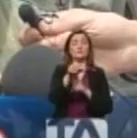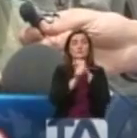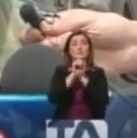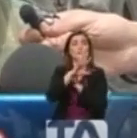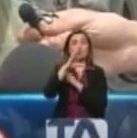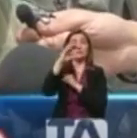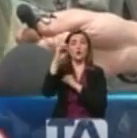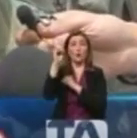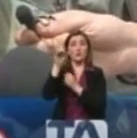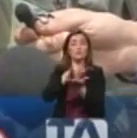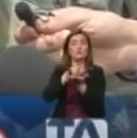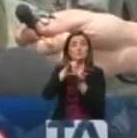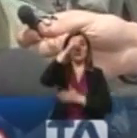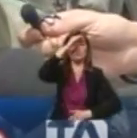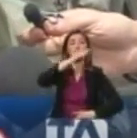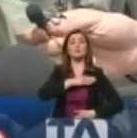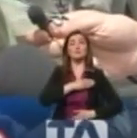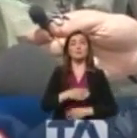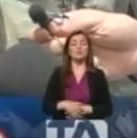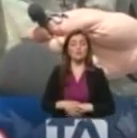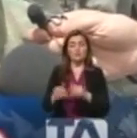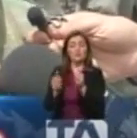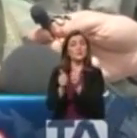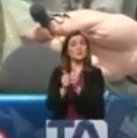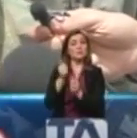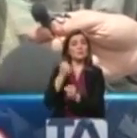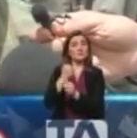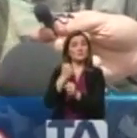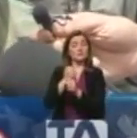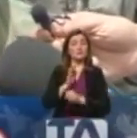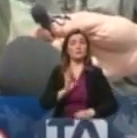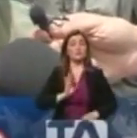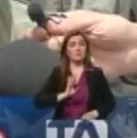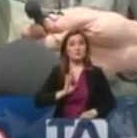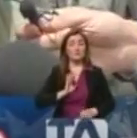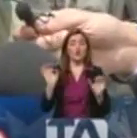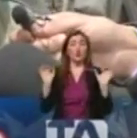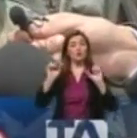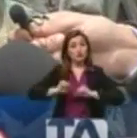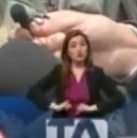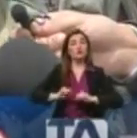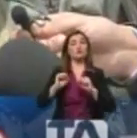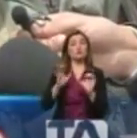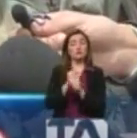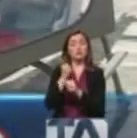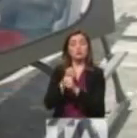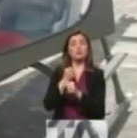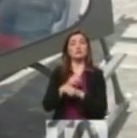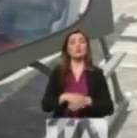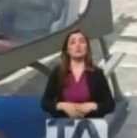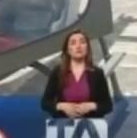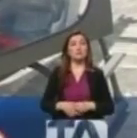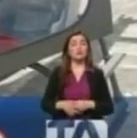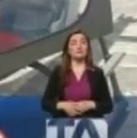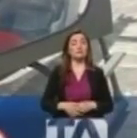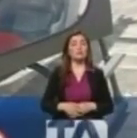nuestra aviación del ejército, entonces nuestro personal técnico tiene la capacidad para realizar los trabajos. También